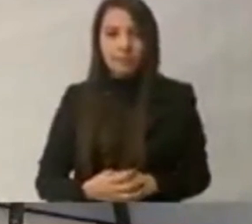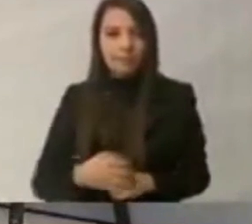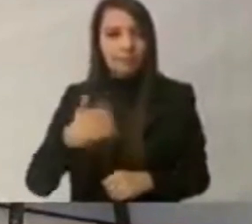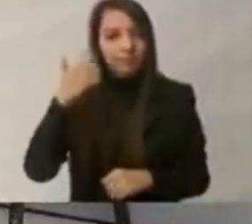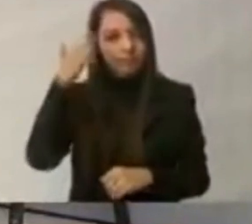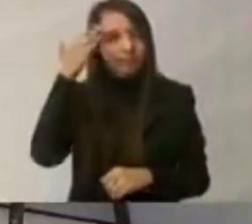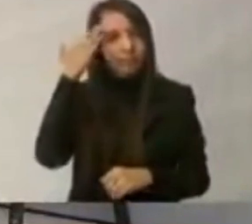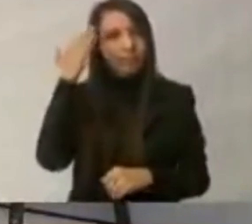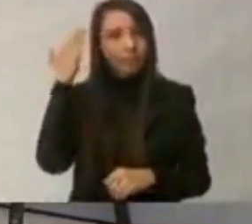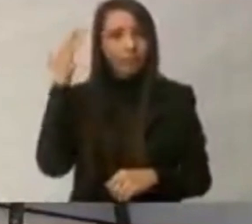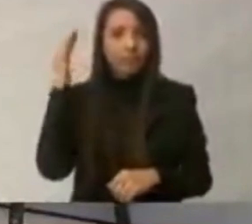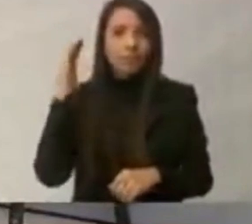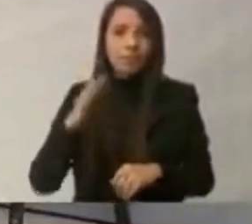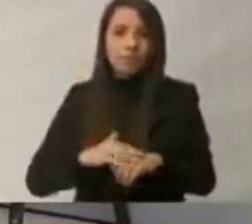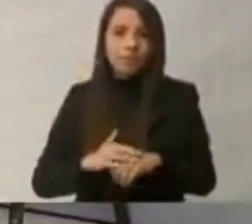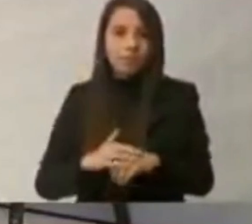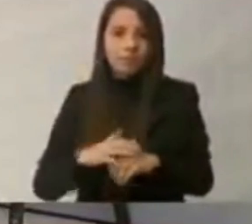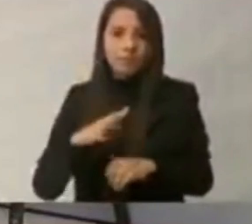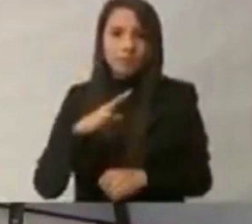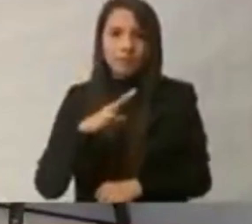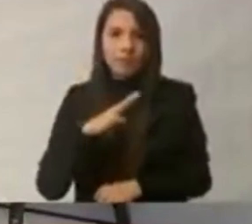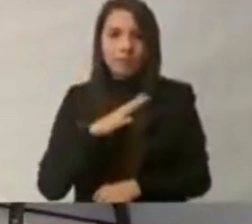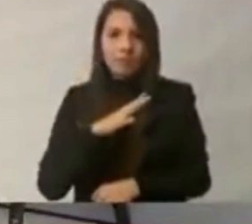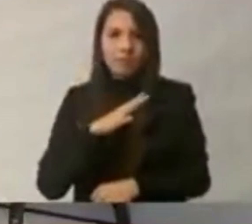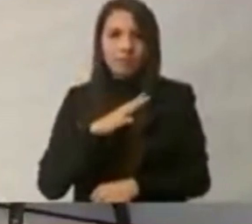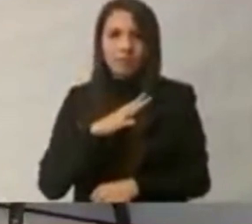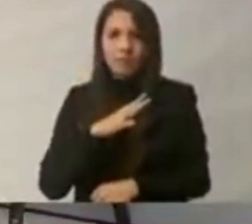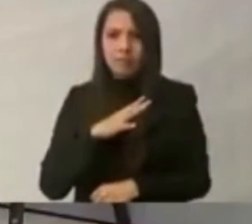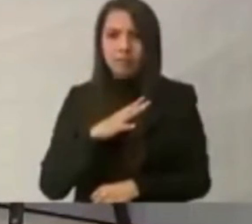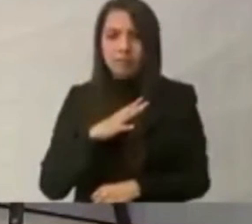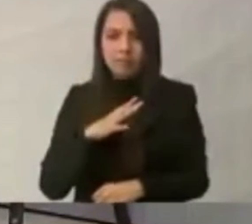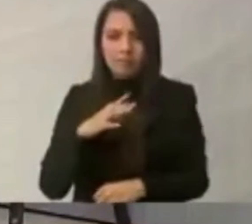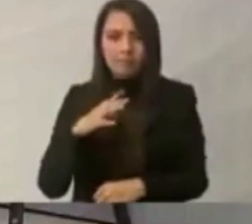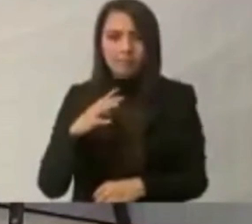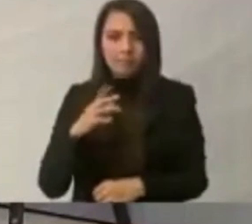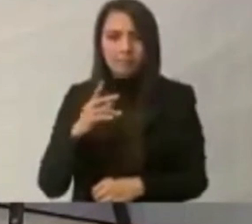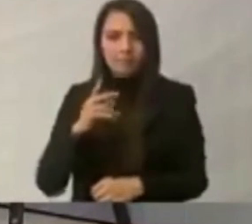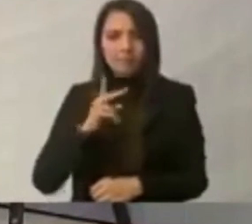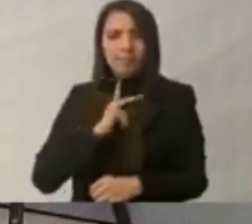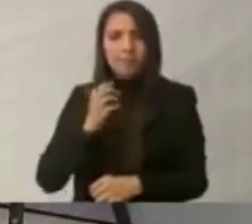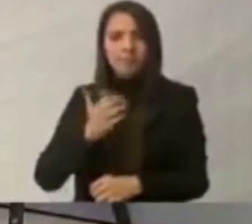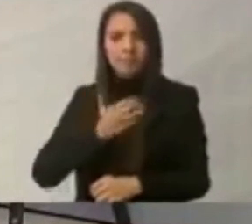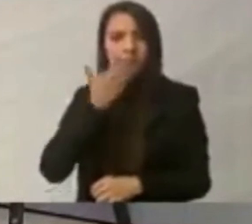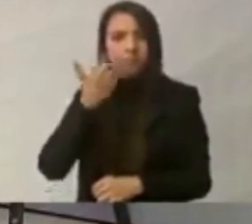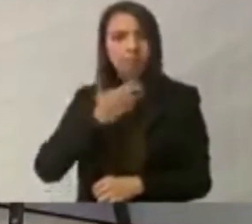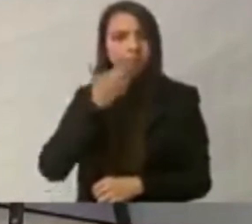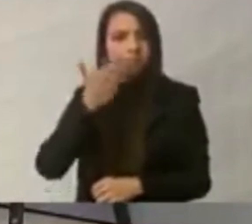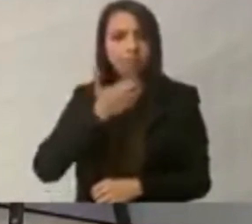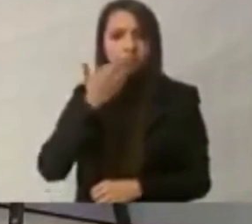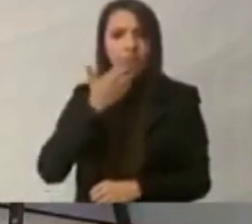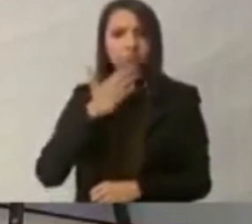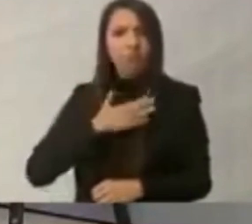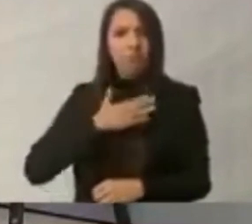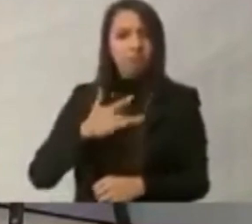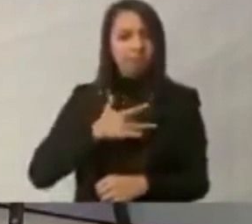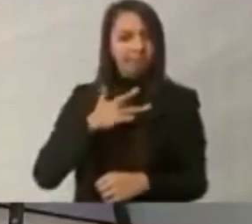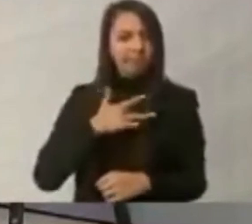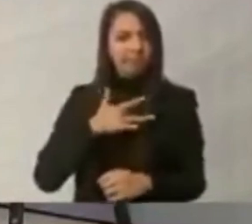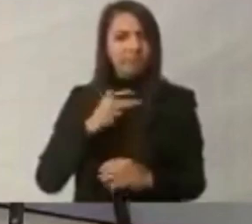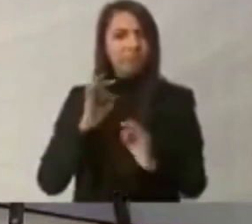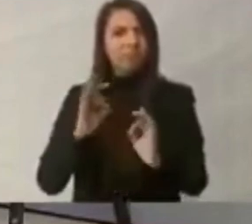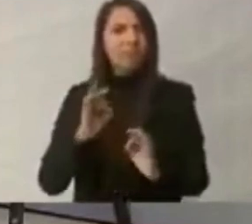máxima, la doctrina el criterio de no mentir,